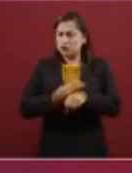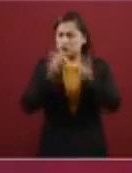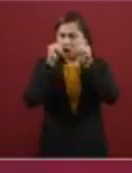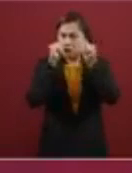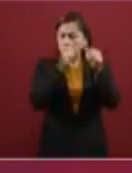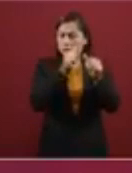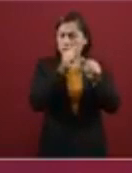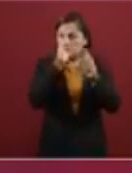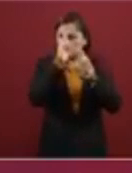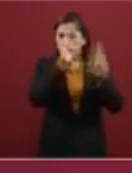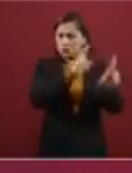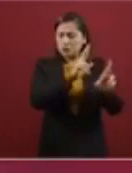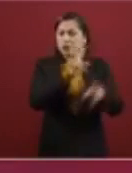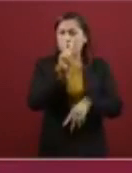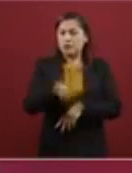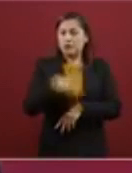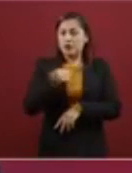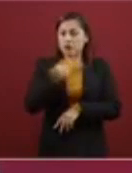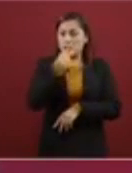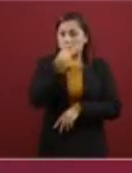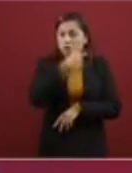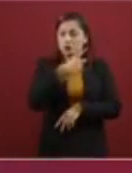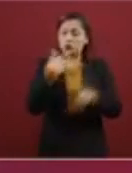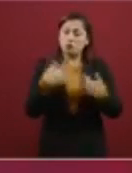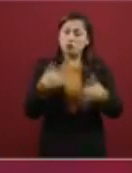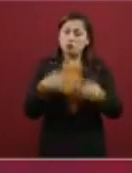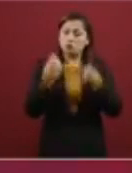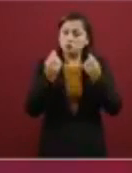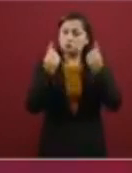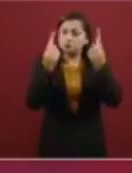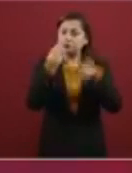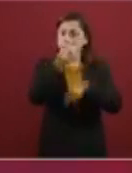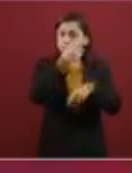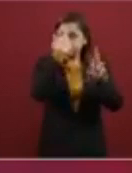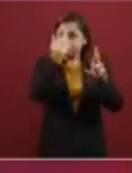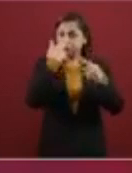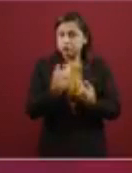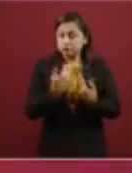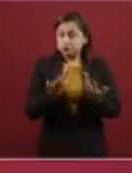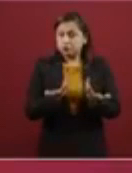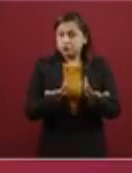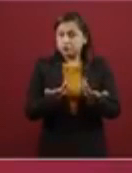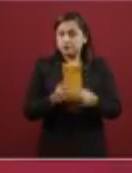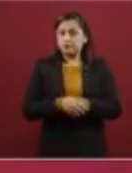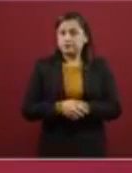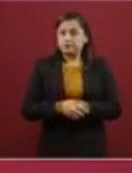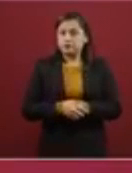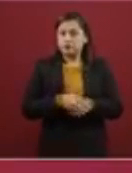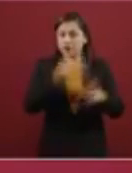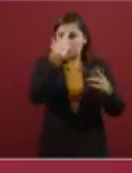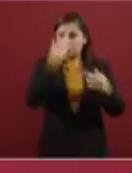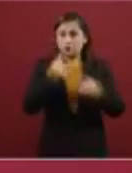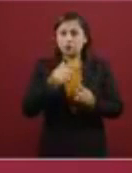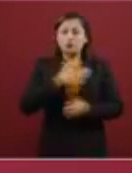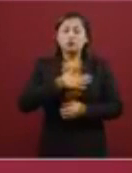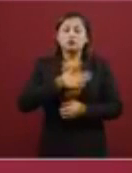Tengo que reconocer que han sido respetuosos con nuestra